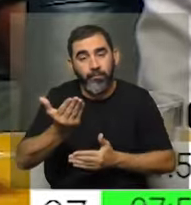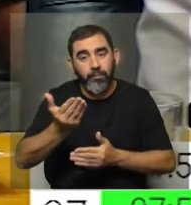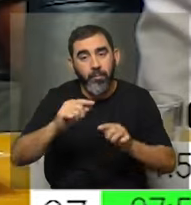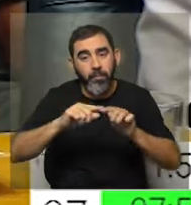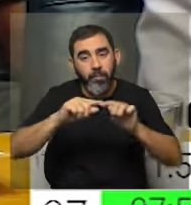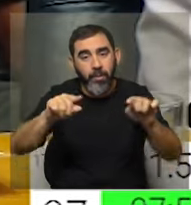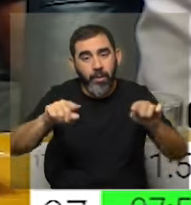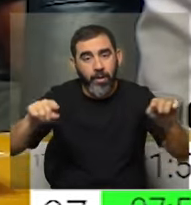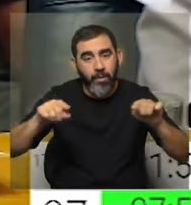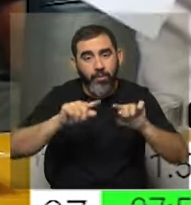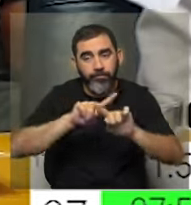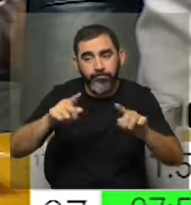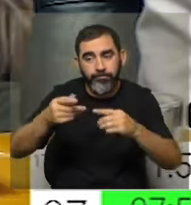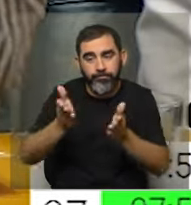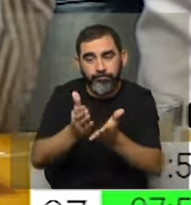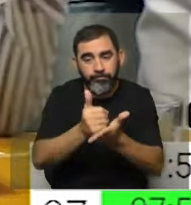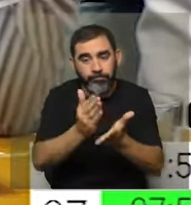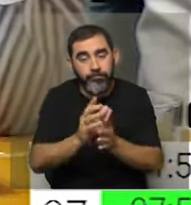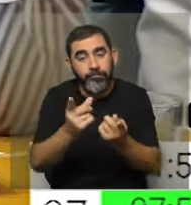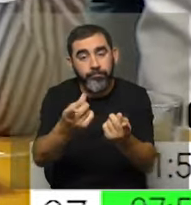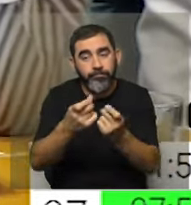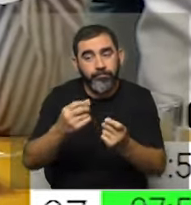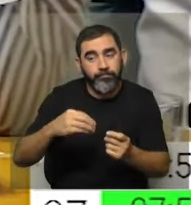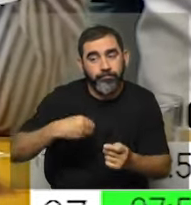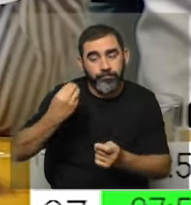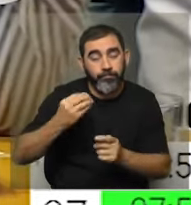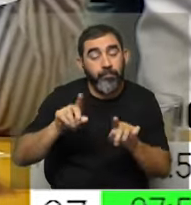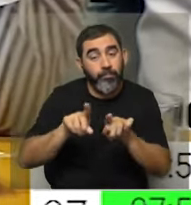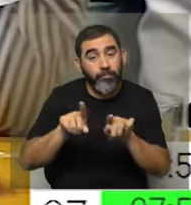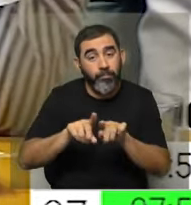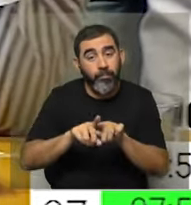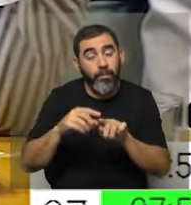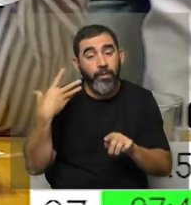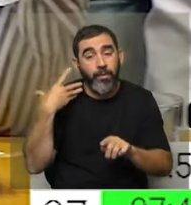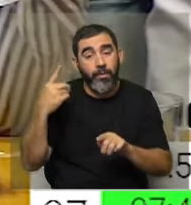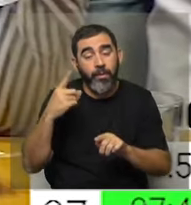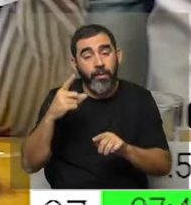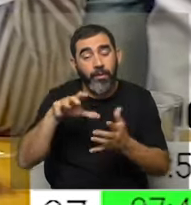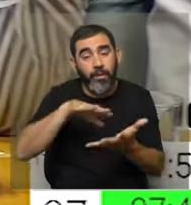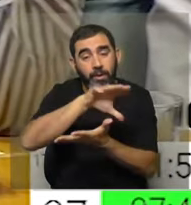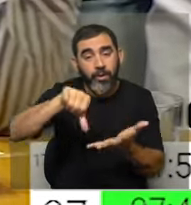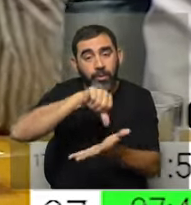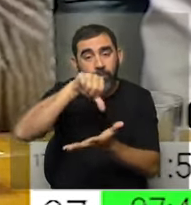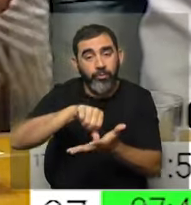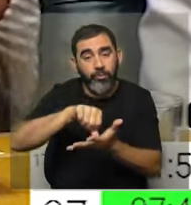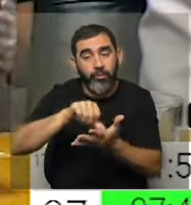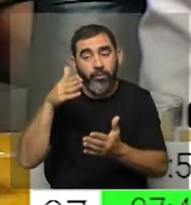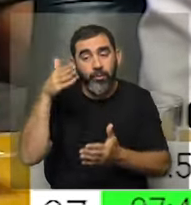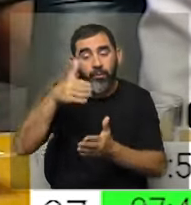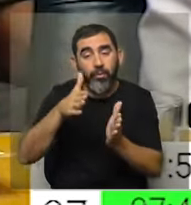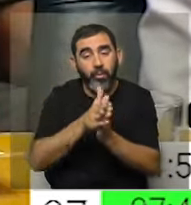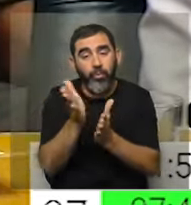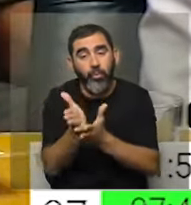padrón no fraccionable y que por eso necesitaban la excepción al igual que lo hizo la directora de urbanismo al concurrir a la junta